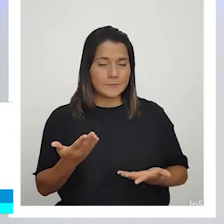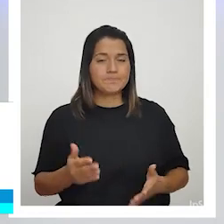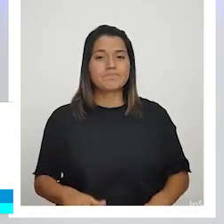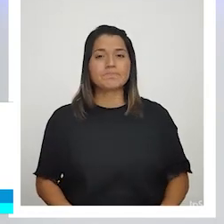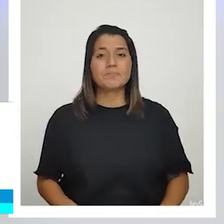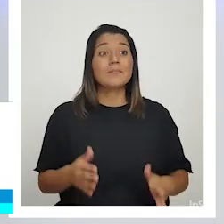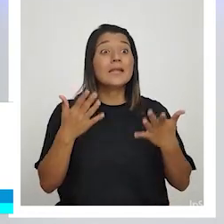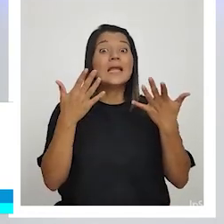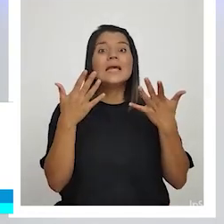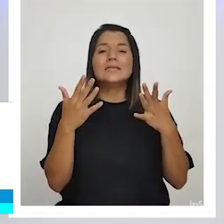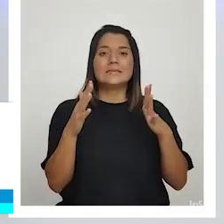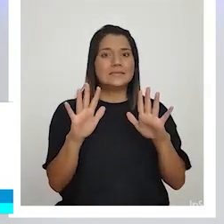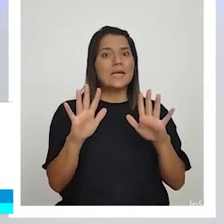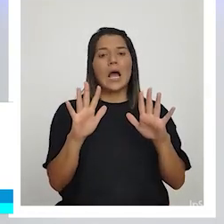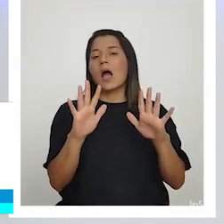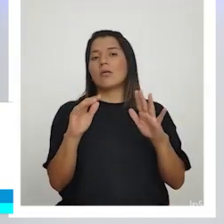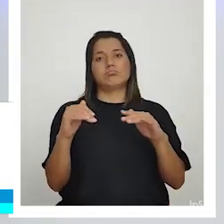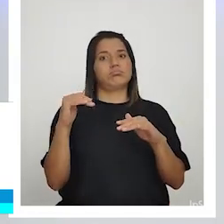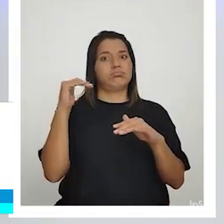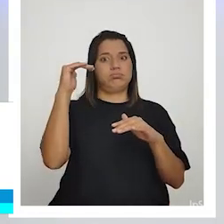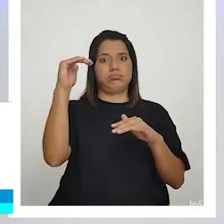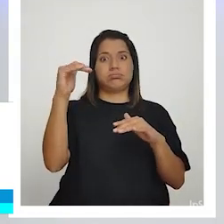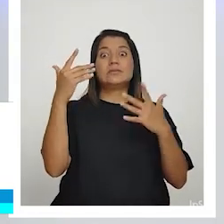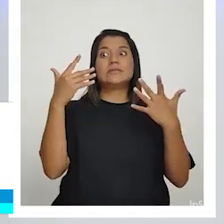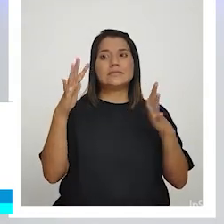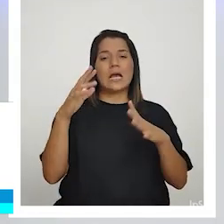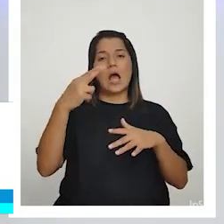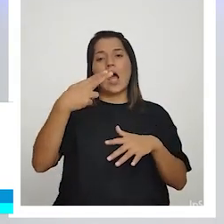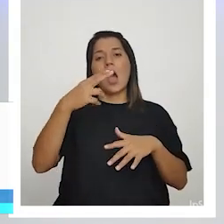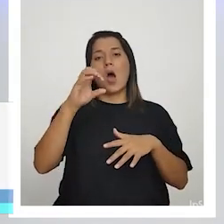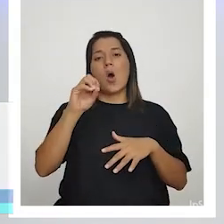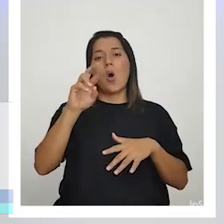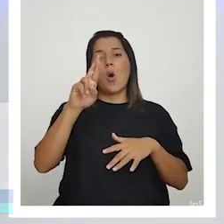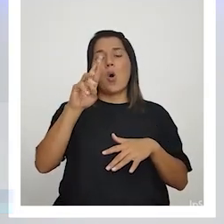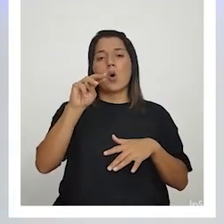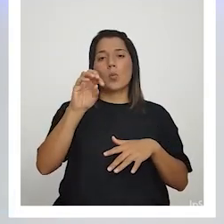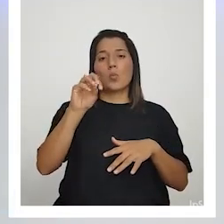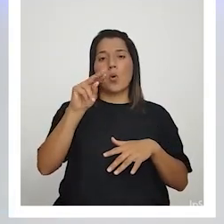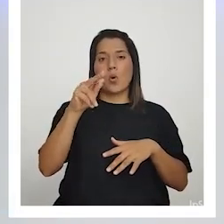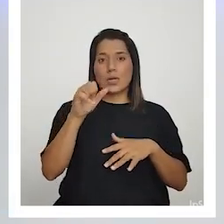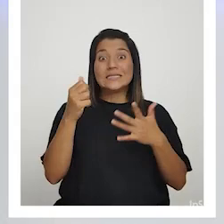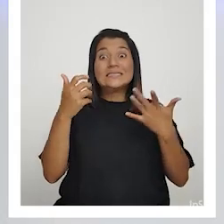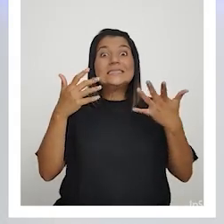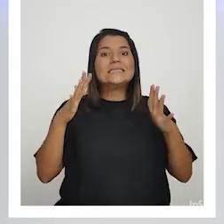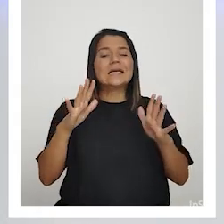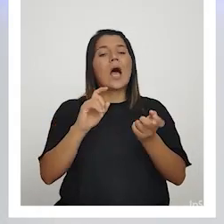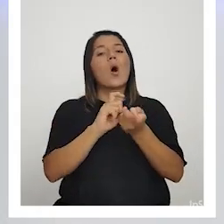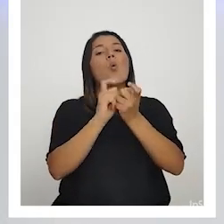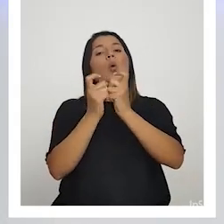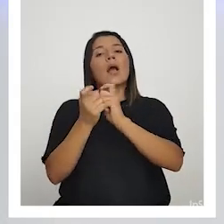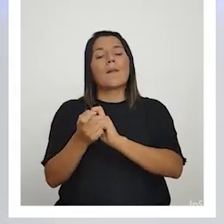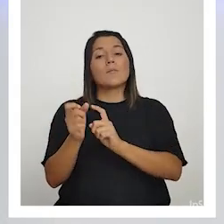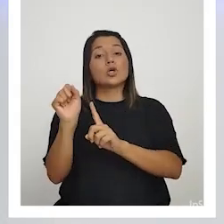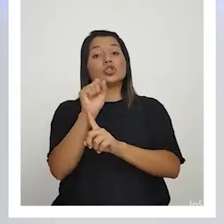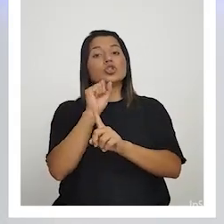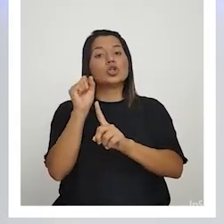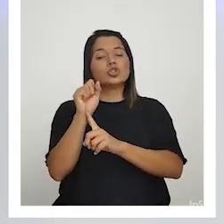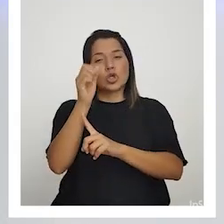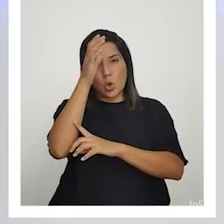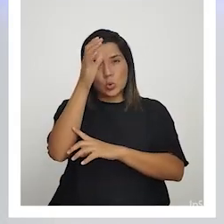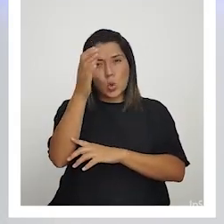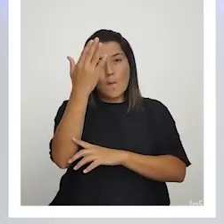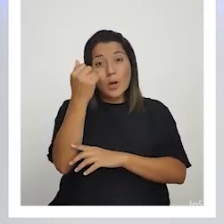edad hormonal, ¿verdad? Hay un cambio a nivel sociocultural, porque ellos ya sienten la necesidad de pertenecer, de ser